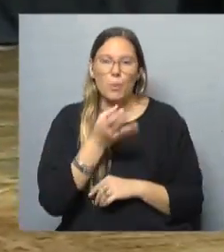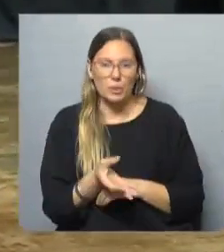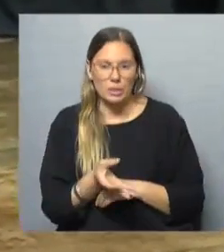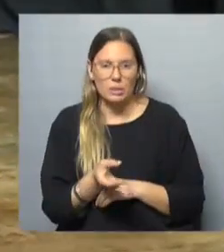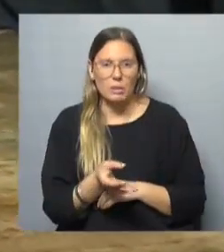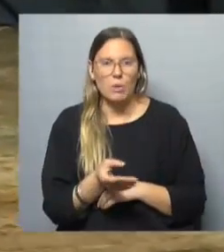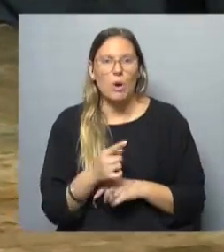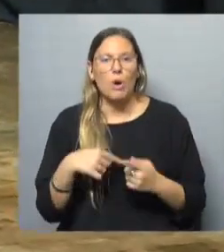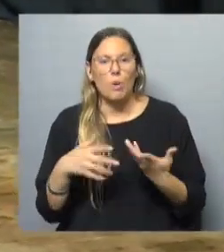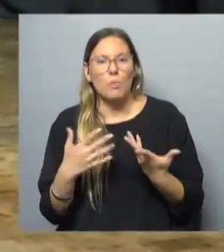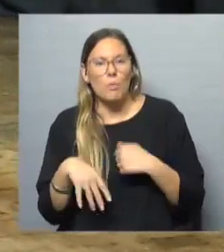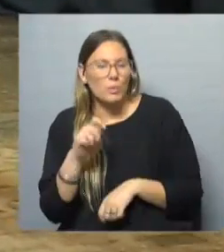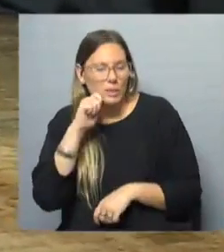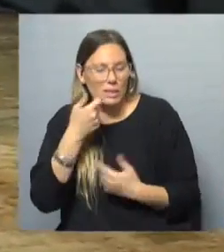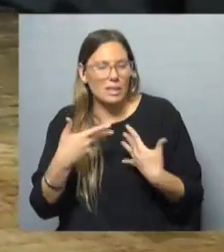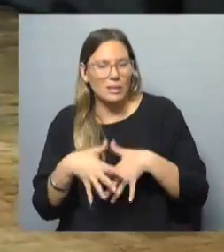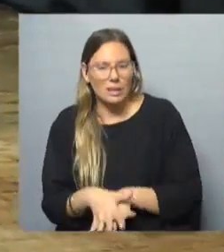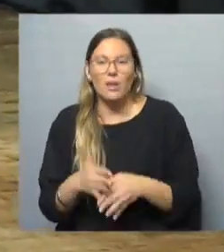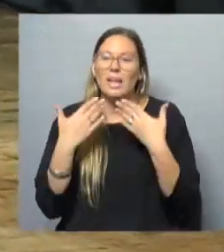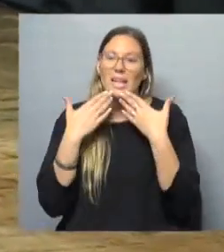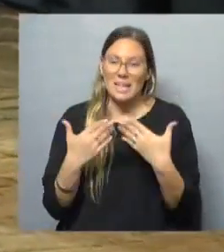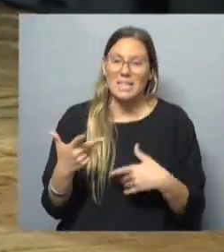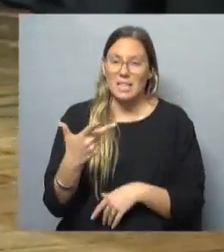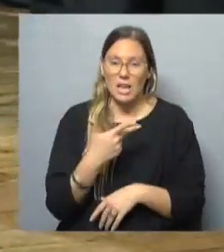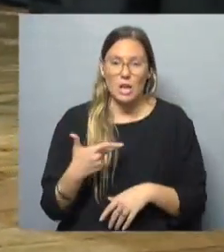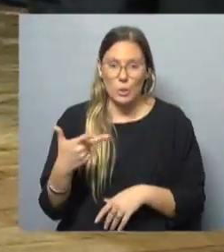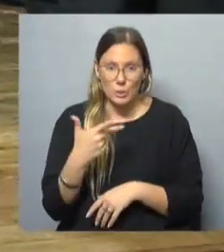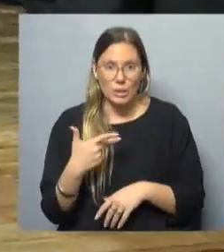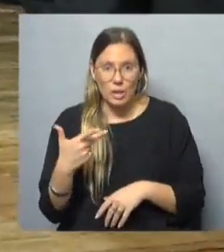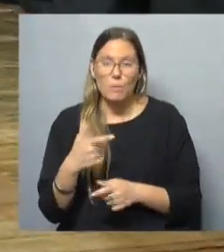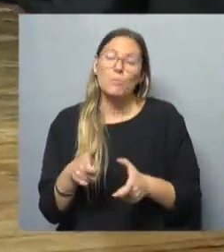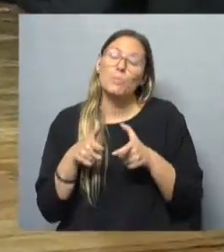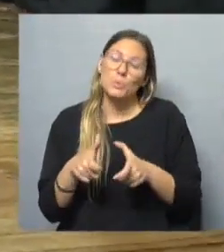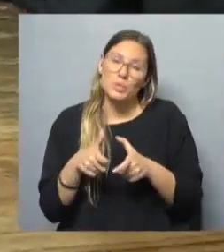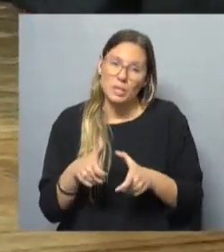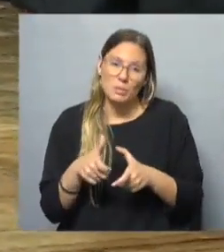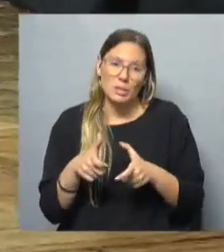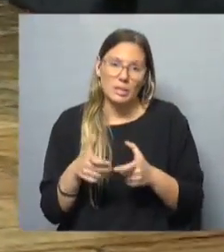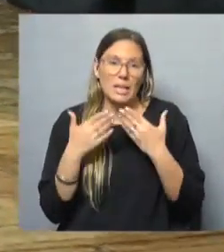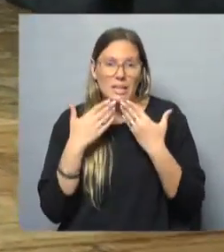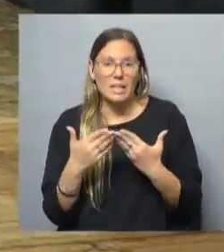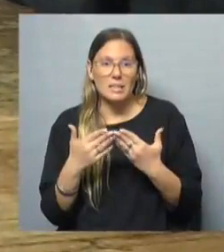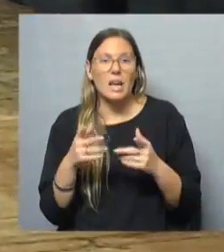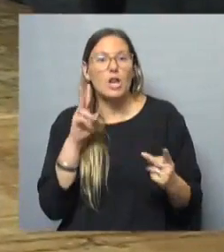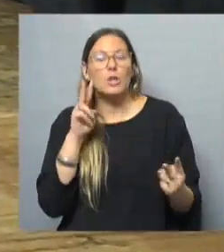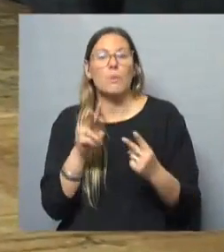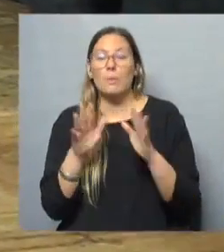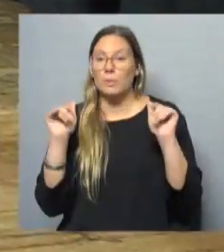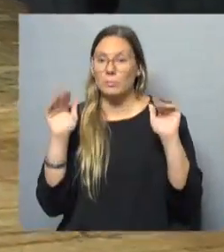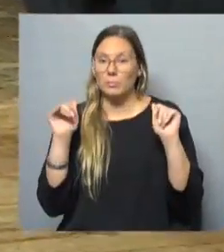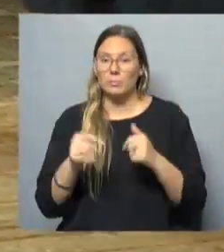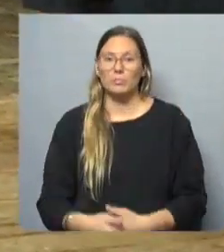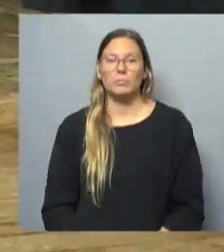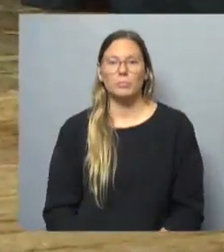Se va a hacer una cosa así muy integradora. Muchas gracias a los tres y mucha mierda. Chicos, nos vemos. Chau, chau.